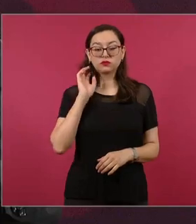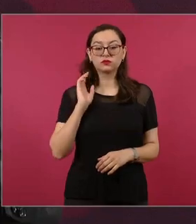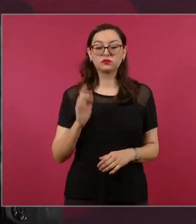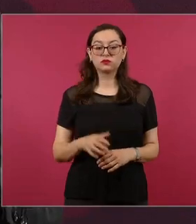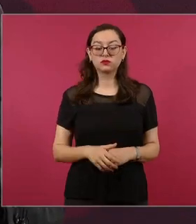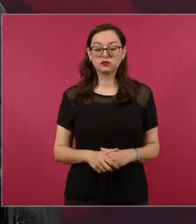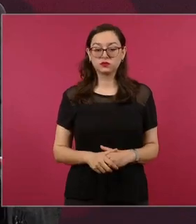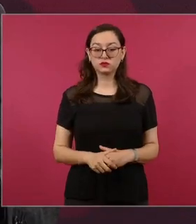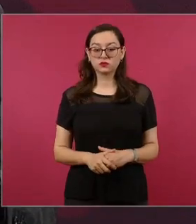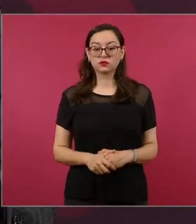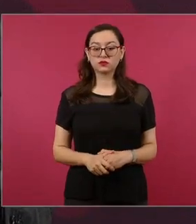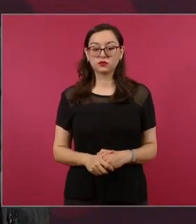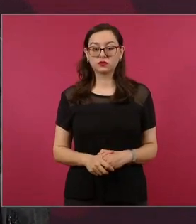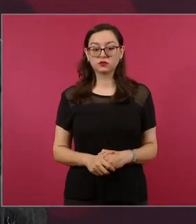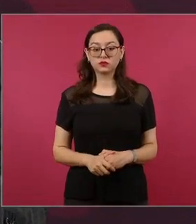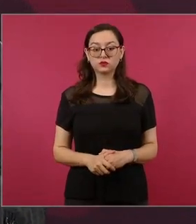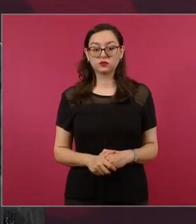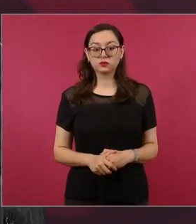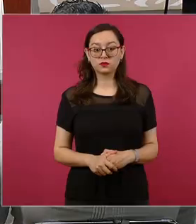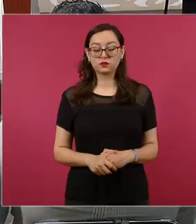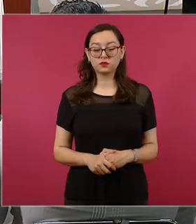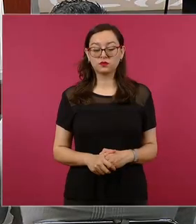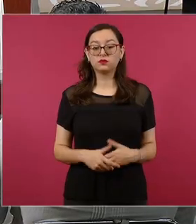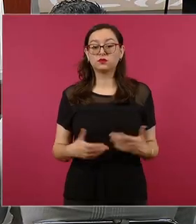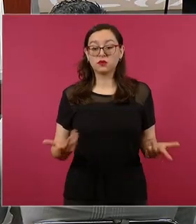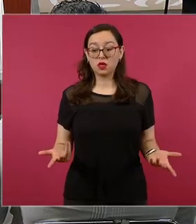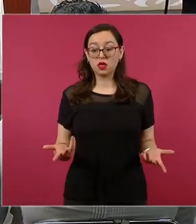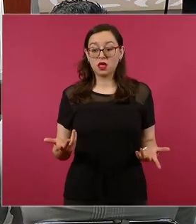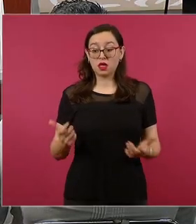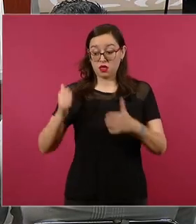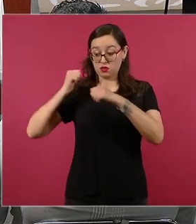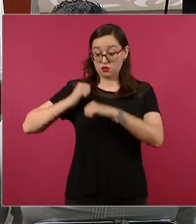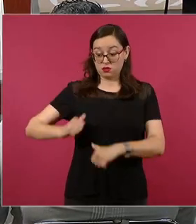el apoyo del Poder Legislativo,